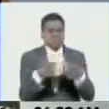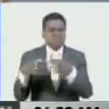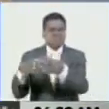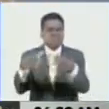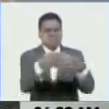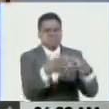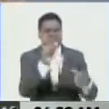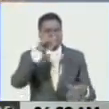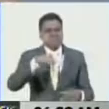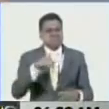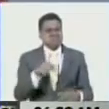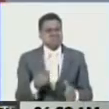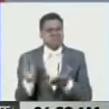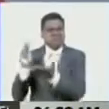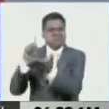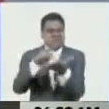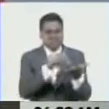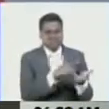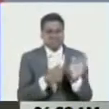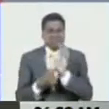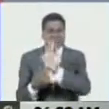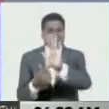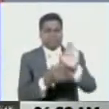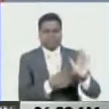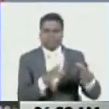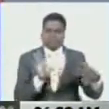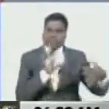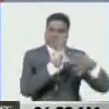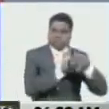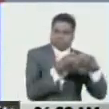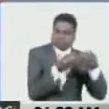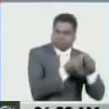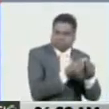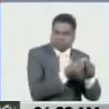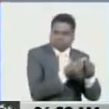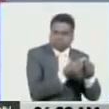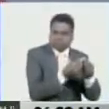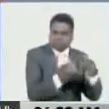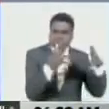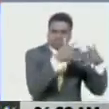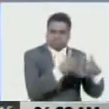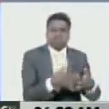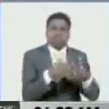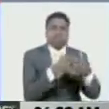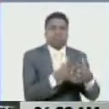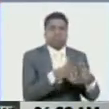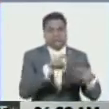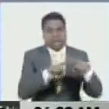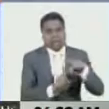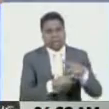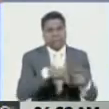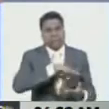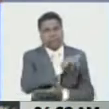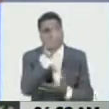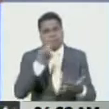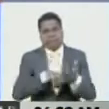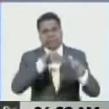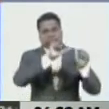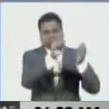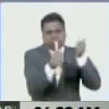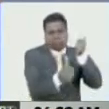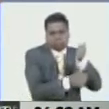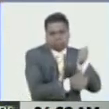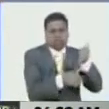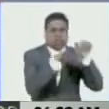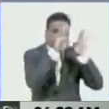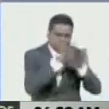como representantes fieles y absolutamente dependientes y subordinados a